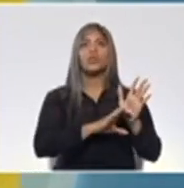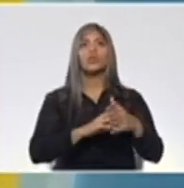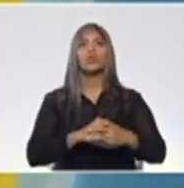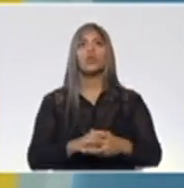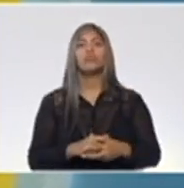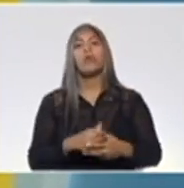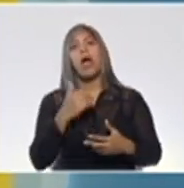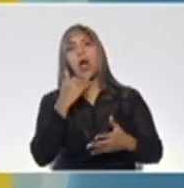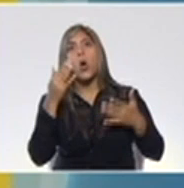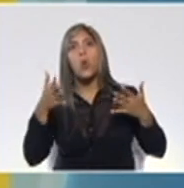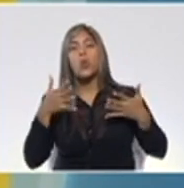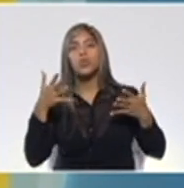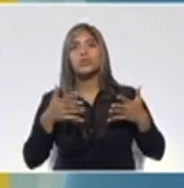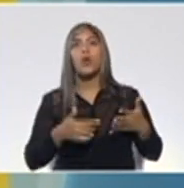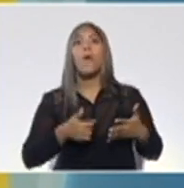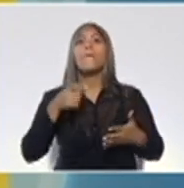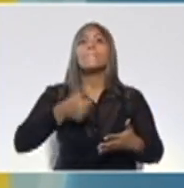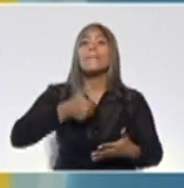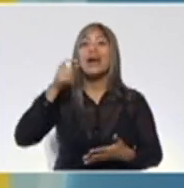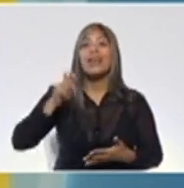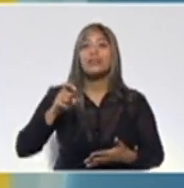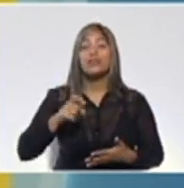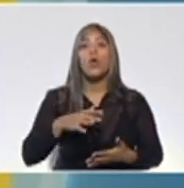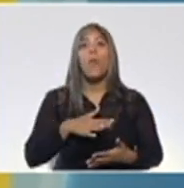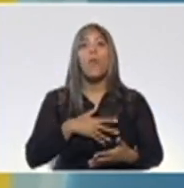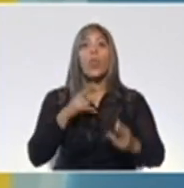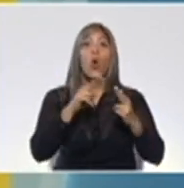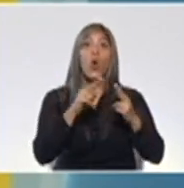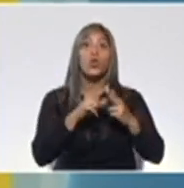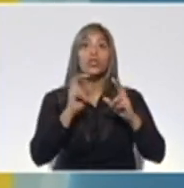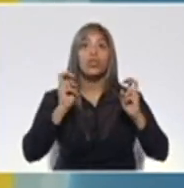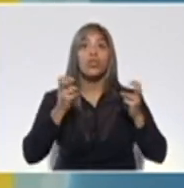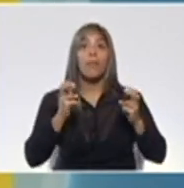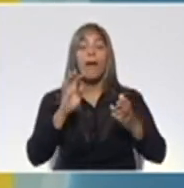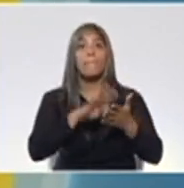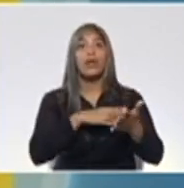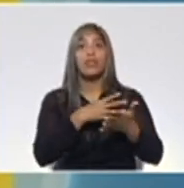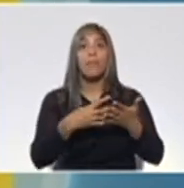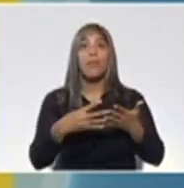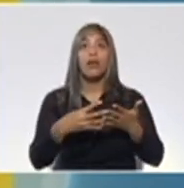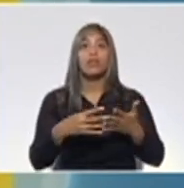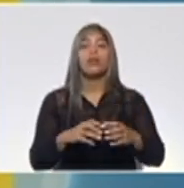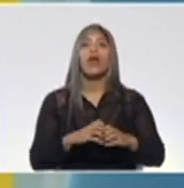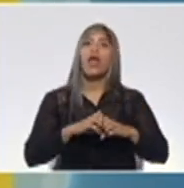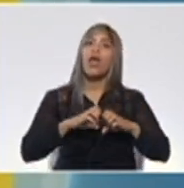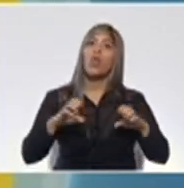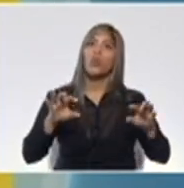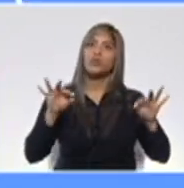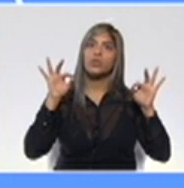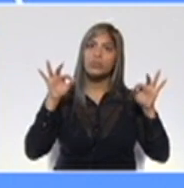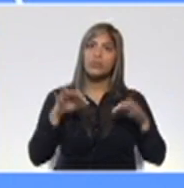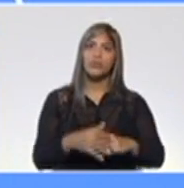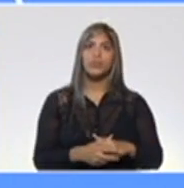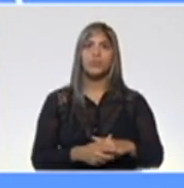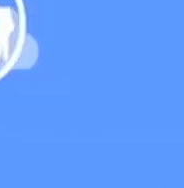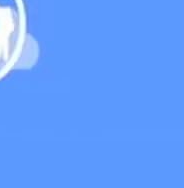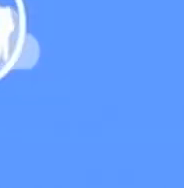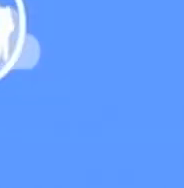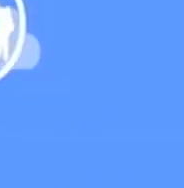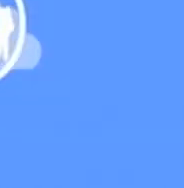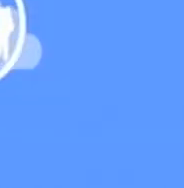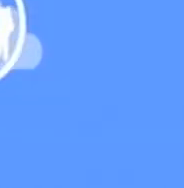las sugerencias más adecuadas para conocer nuestros conceptos matemáticos en la modalidad de educación especial.